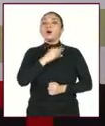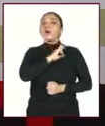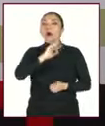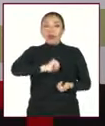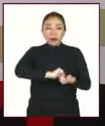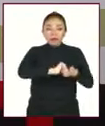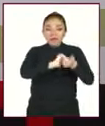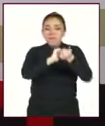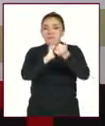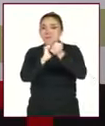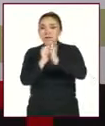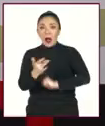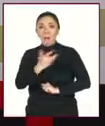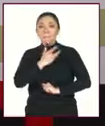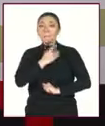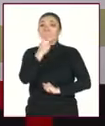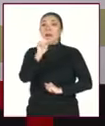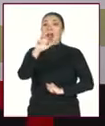en algo, muchas veces